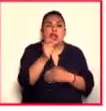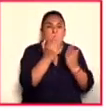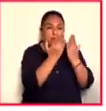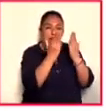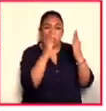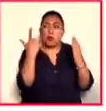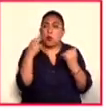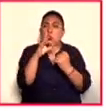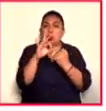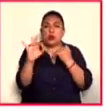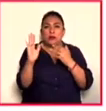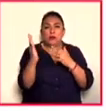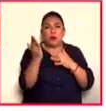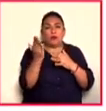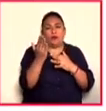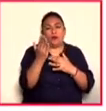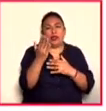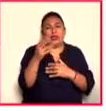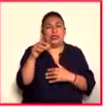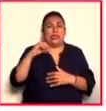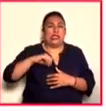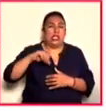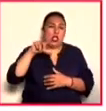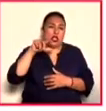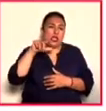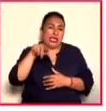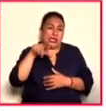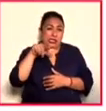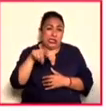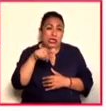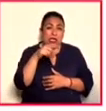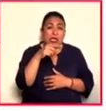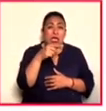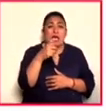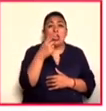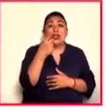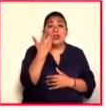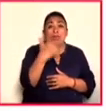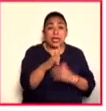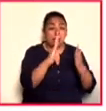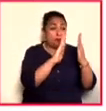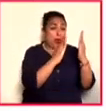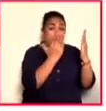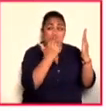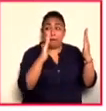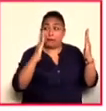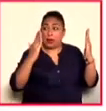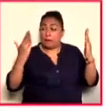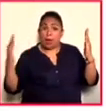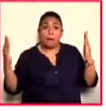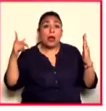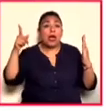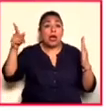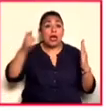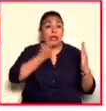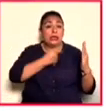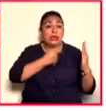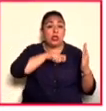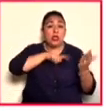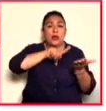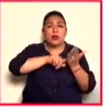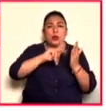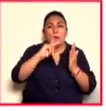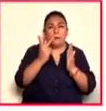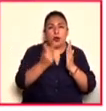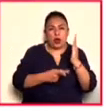del último cuarto del siglo XVII, de 2 haces y 10 hojas, de una colección particular española que, como parte del programa La